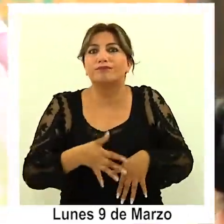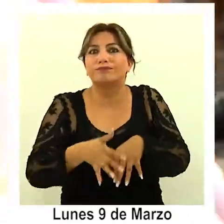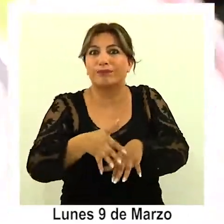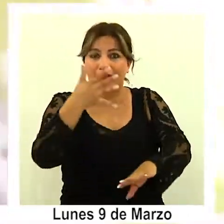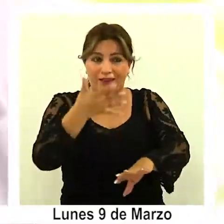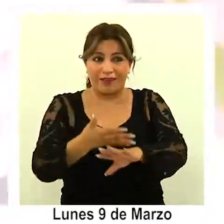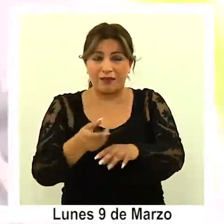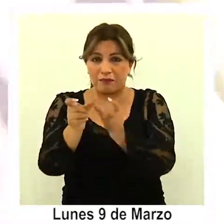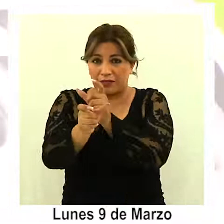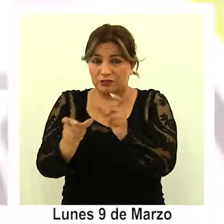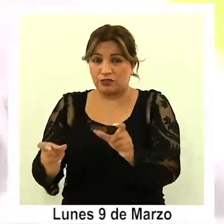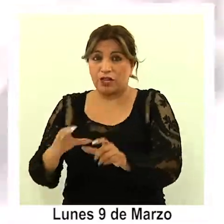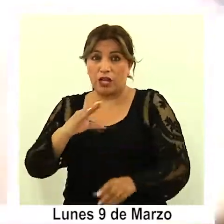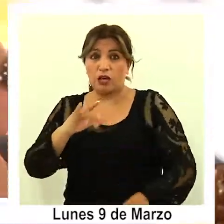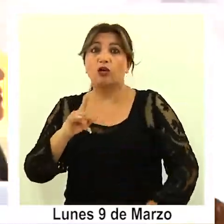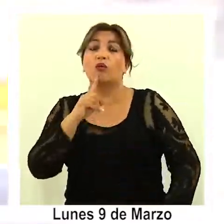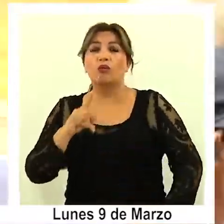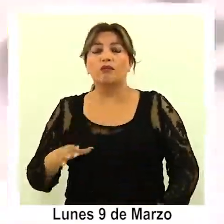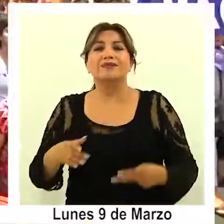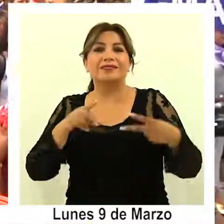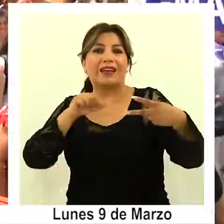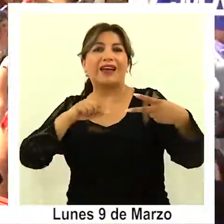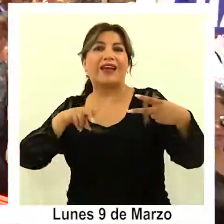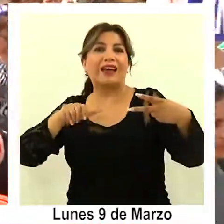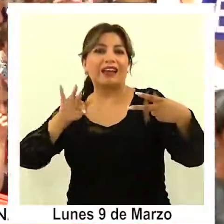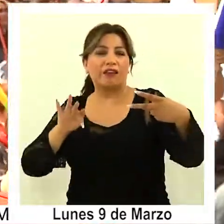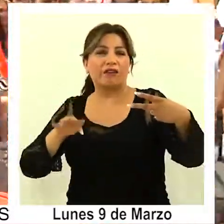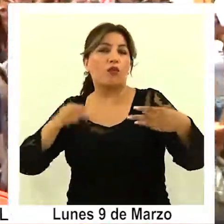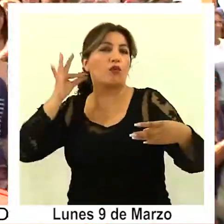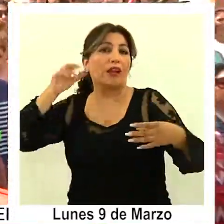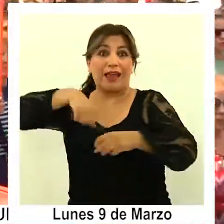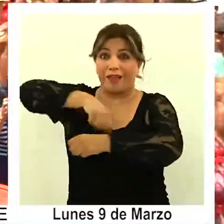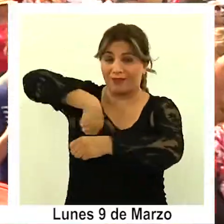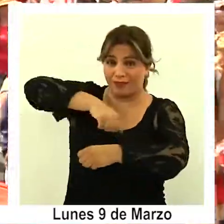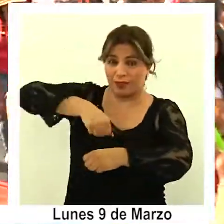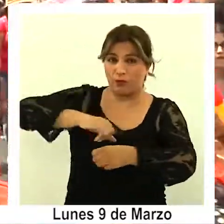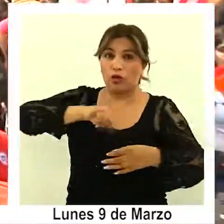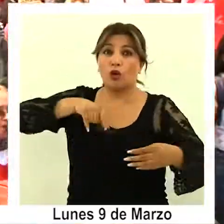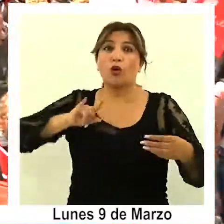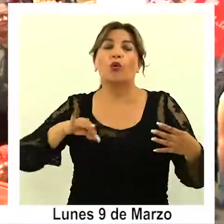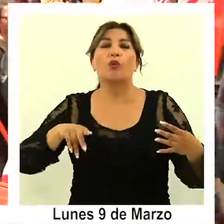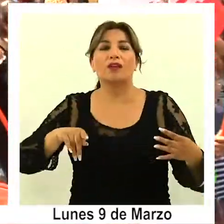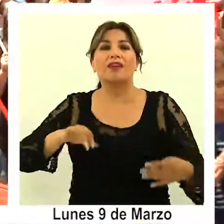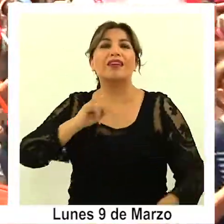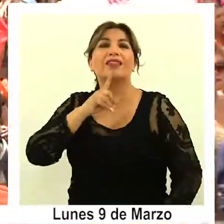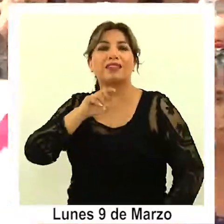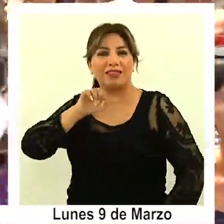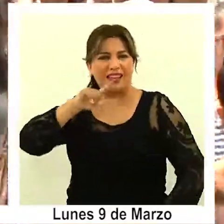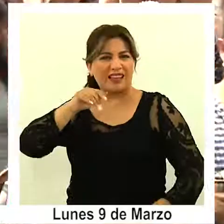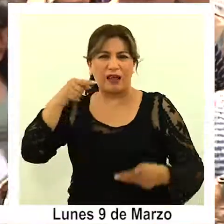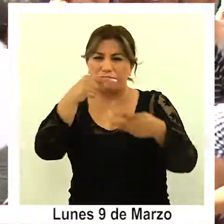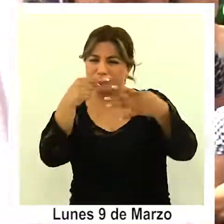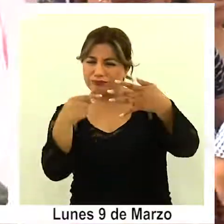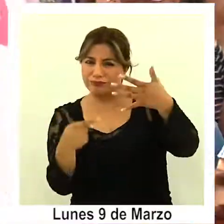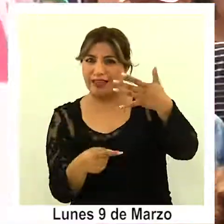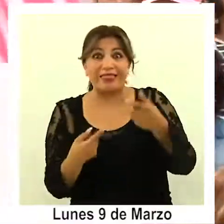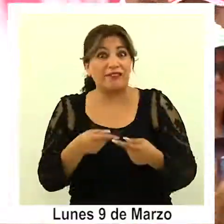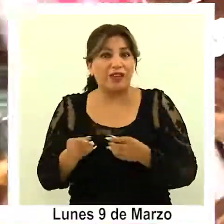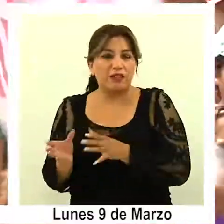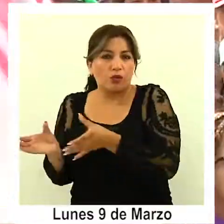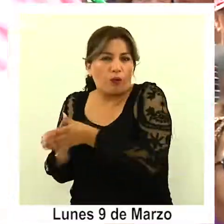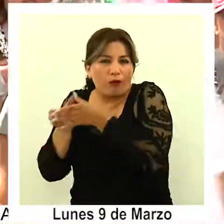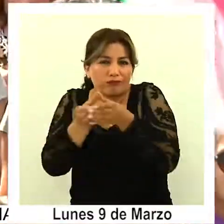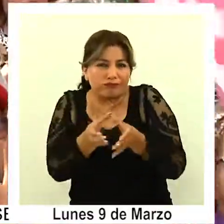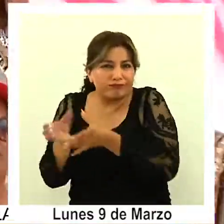movilización contó con la presencia de la cut anef manipuladores de alimentos junji integra entre